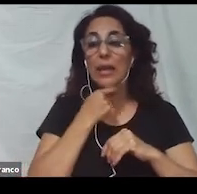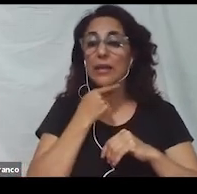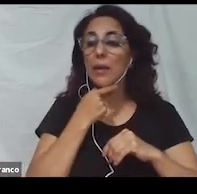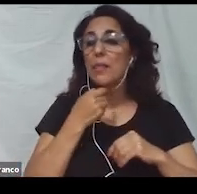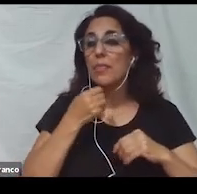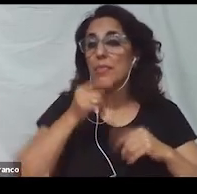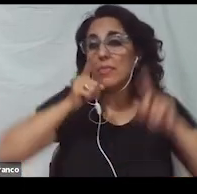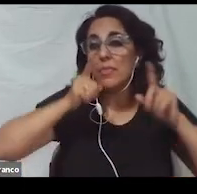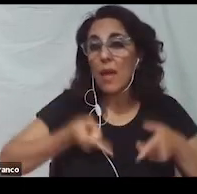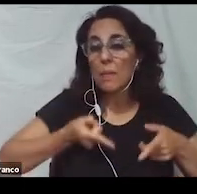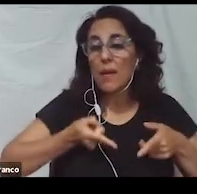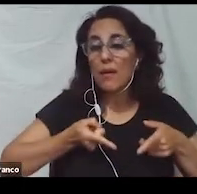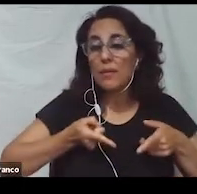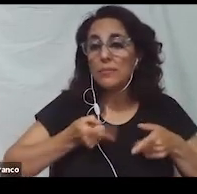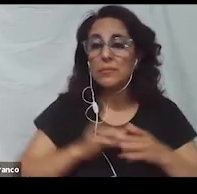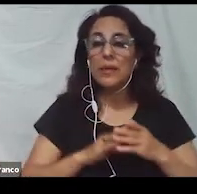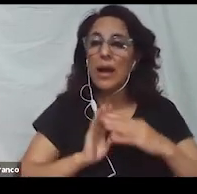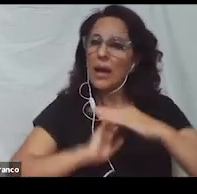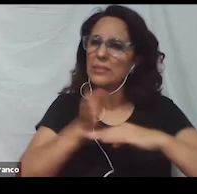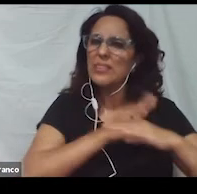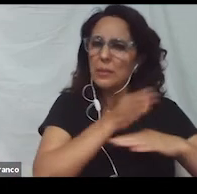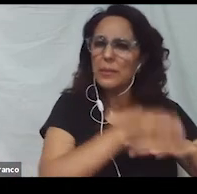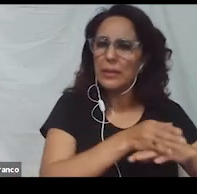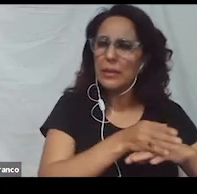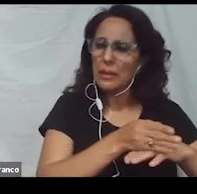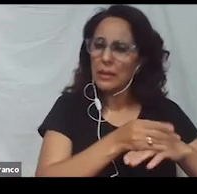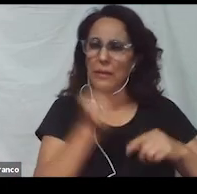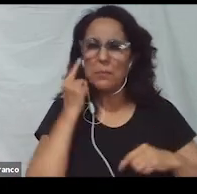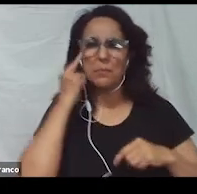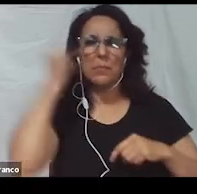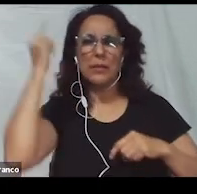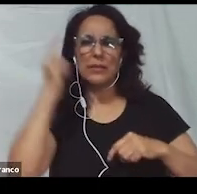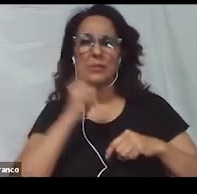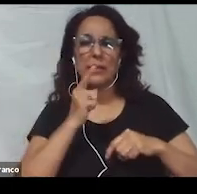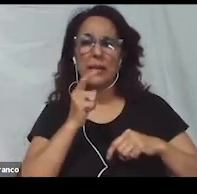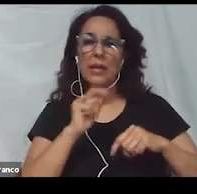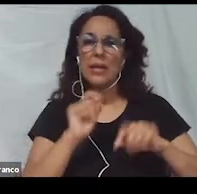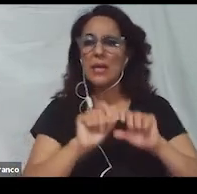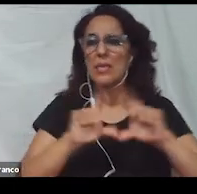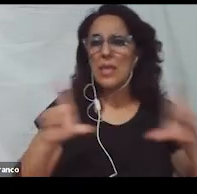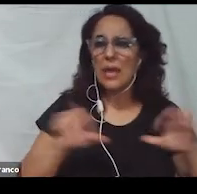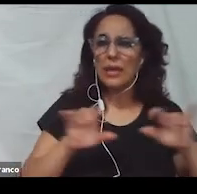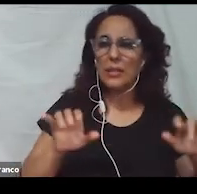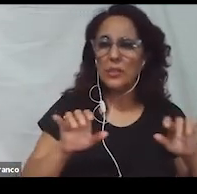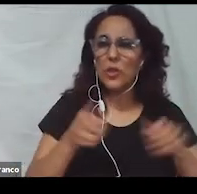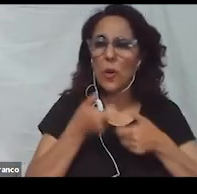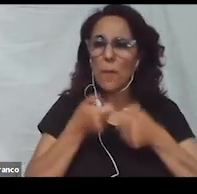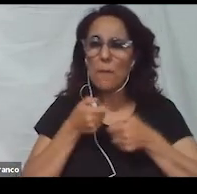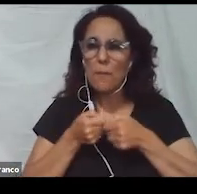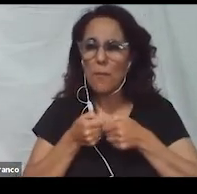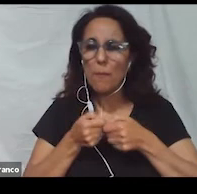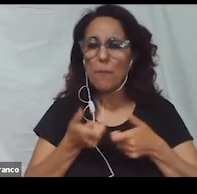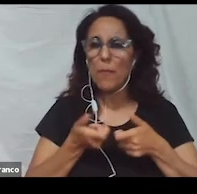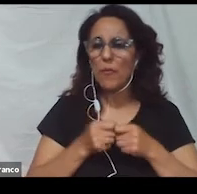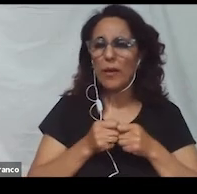hay que considerar la accesibilidad cuando desarrollan para desktop, es decir, escritorio, o mobile, es decir, para dispositivos